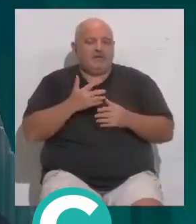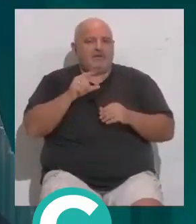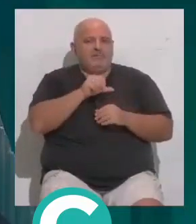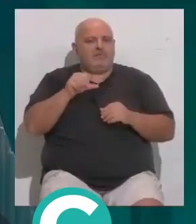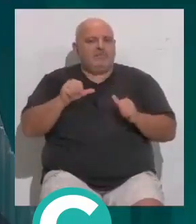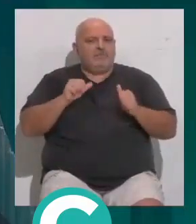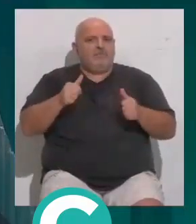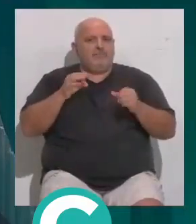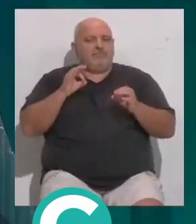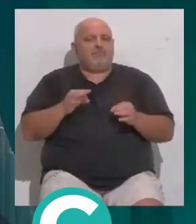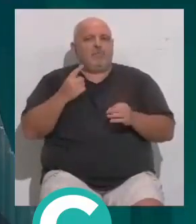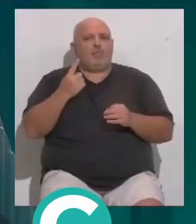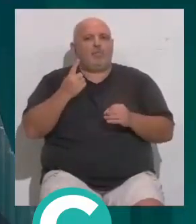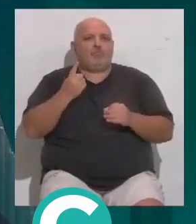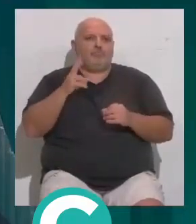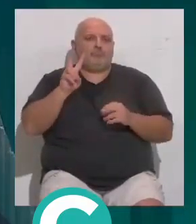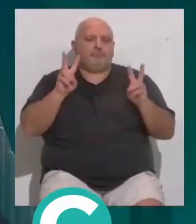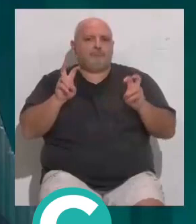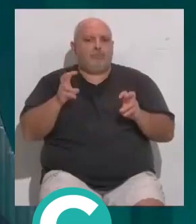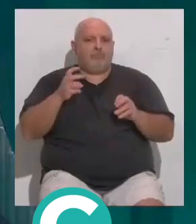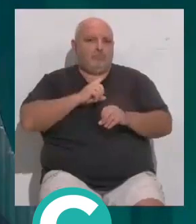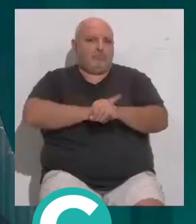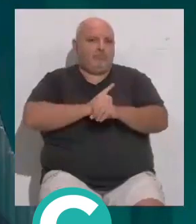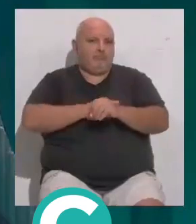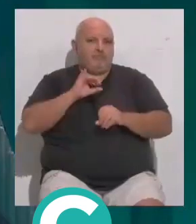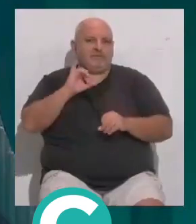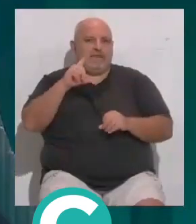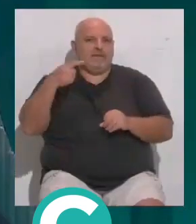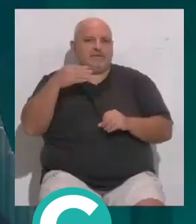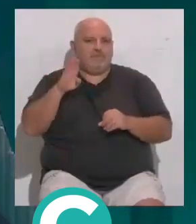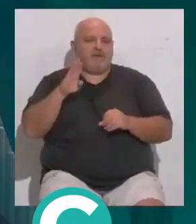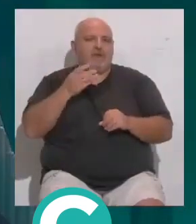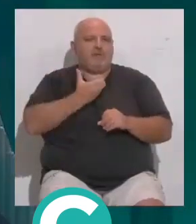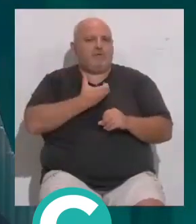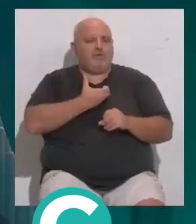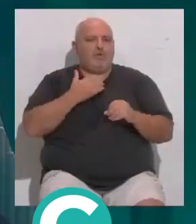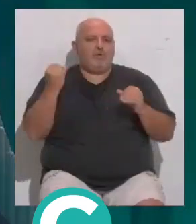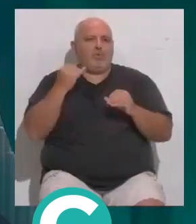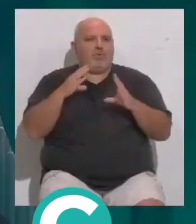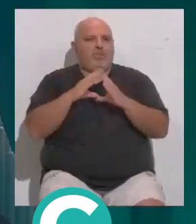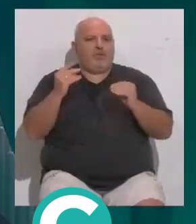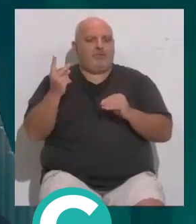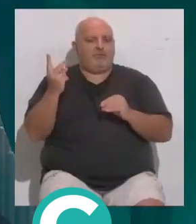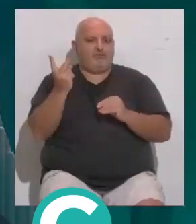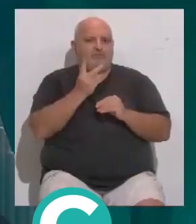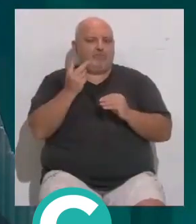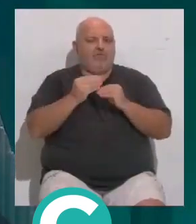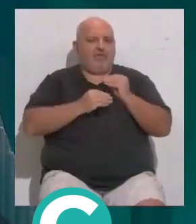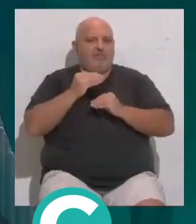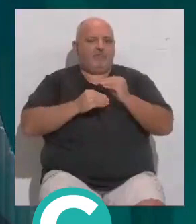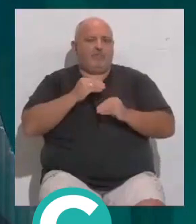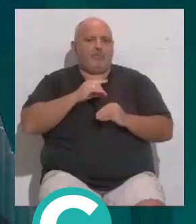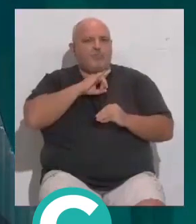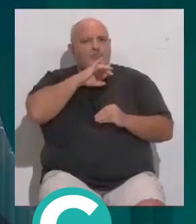semana precisamente comenzaba con un evento deportivo, con la SailGP. Ayuntamiento y Junta de Andalucía celebraban